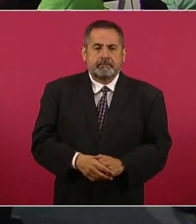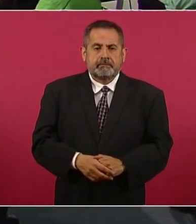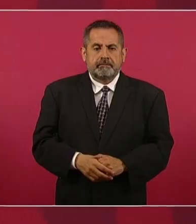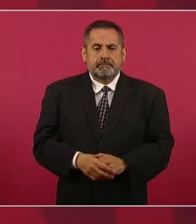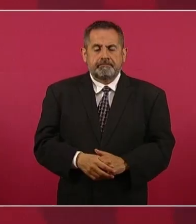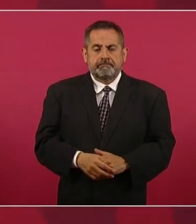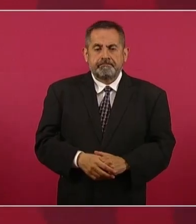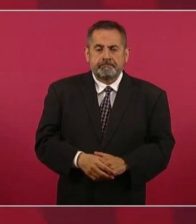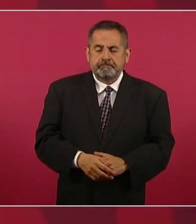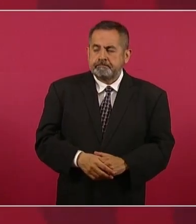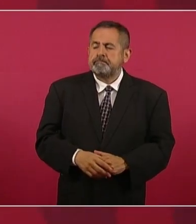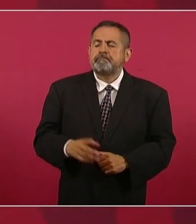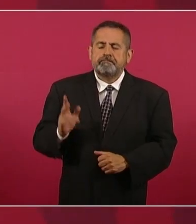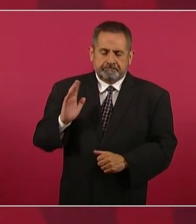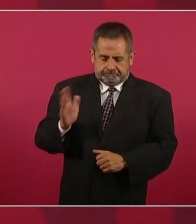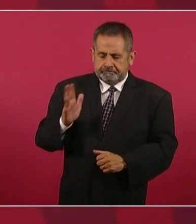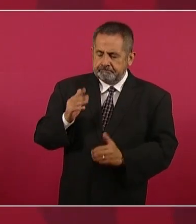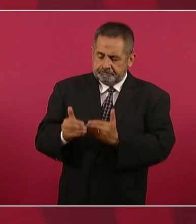Hay